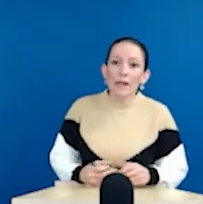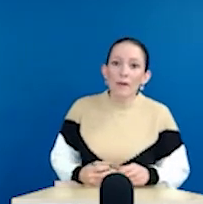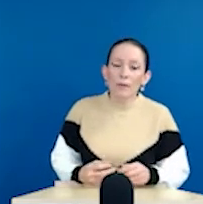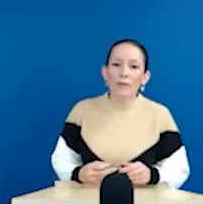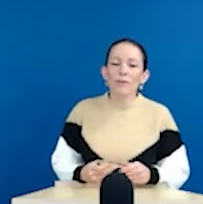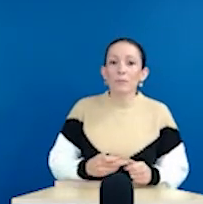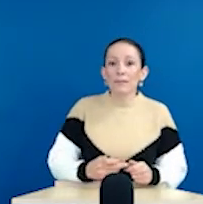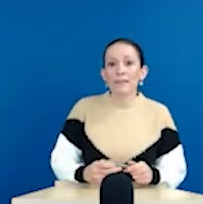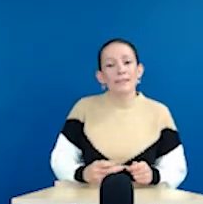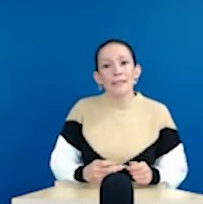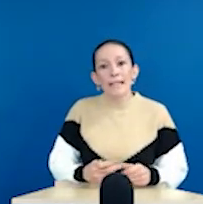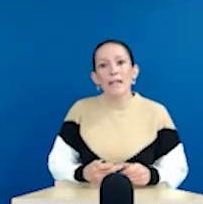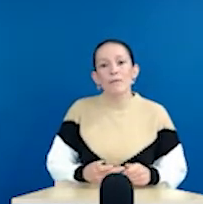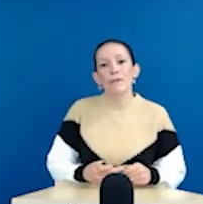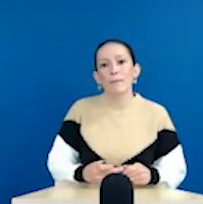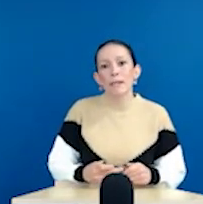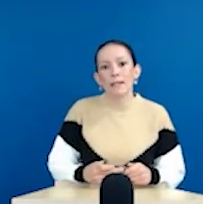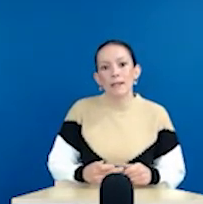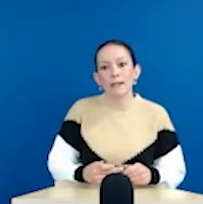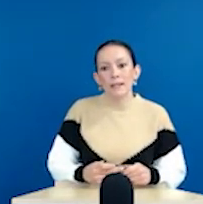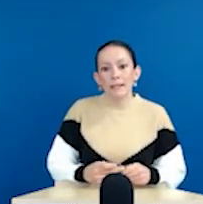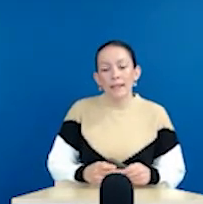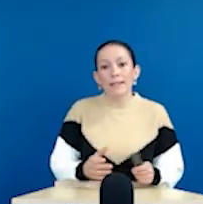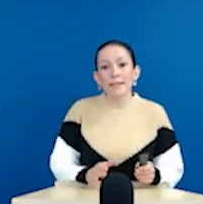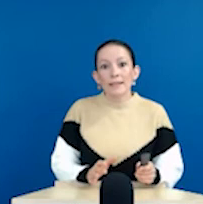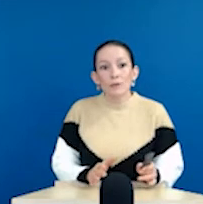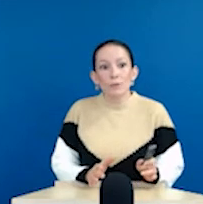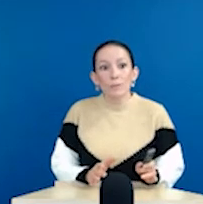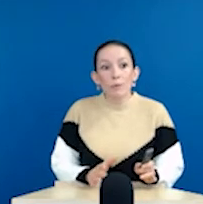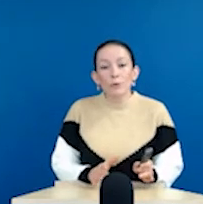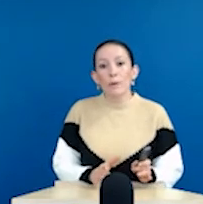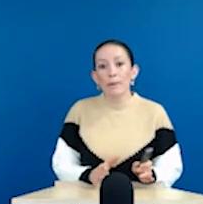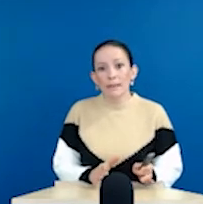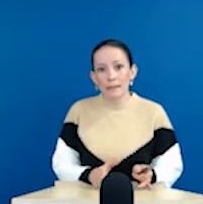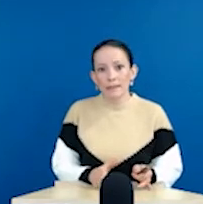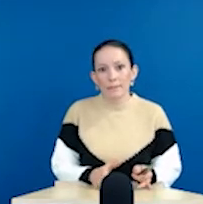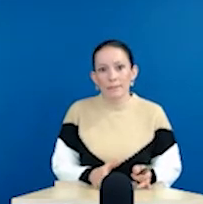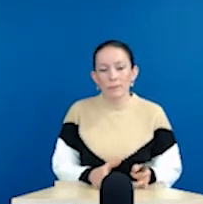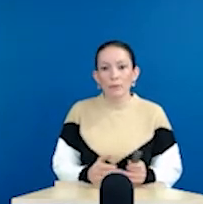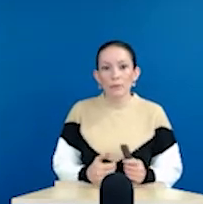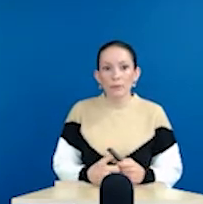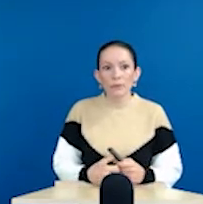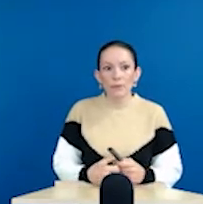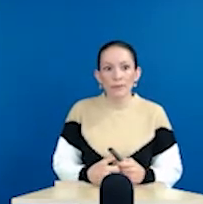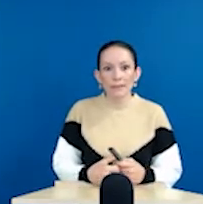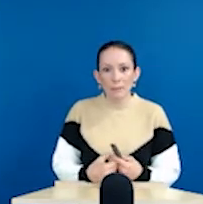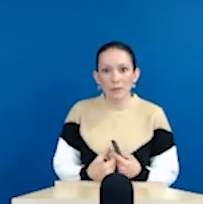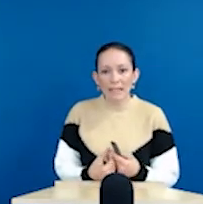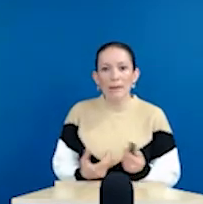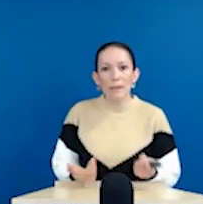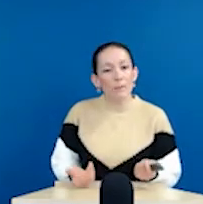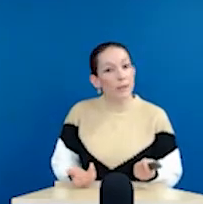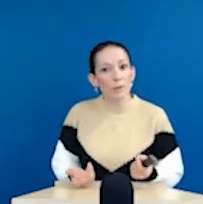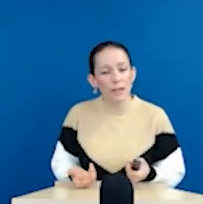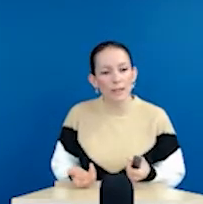tienen un cuidador, los pacientes tienen una familia y ese es su punto de partida. Nosotros estamos